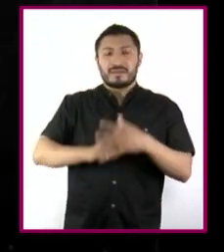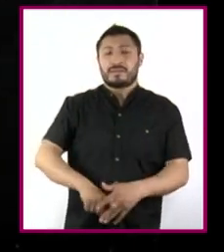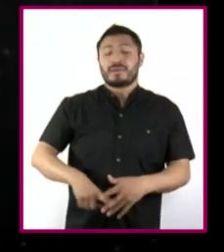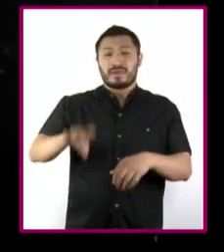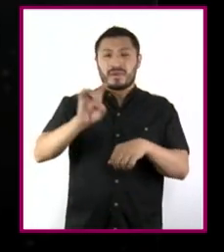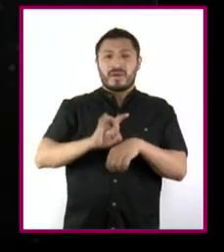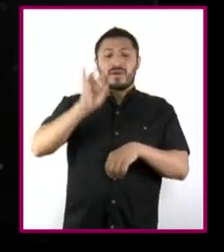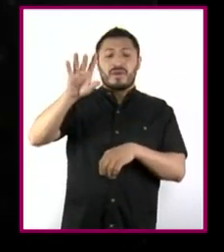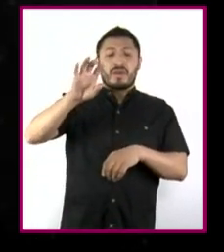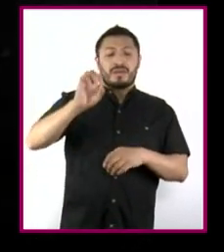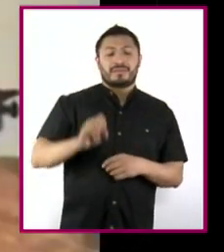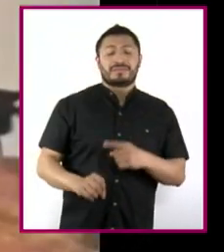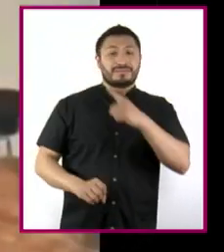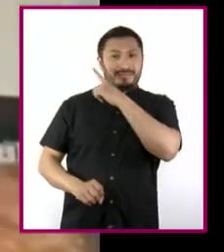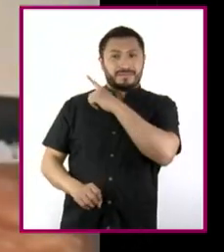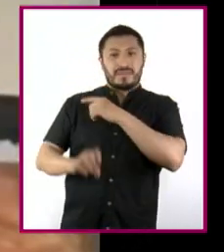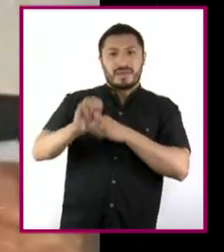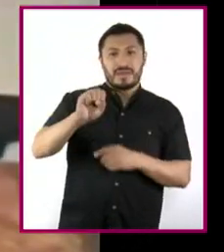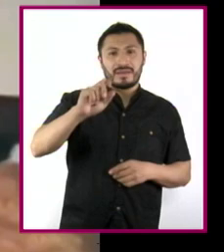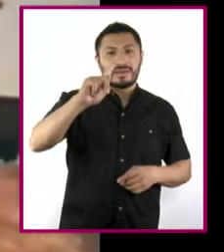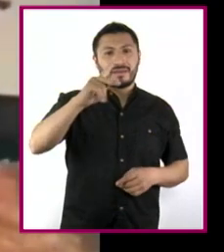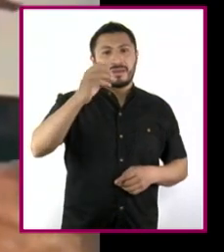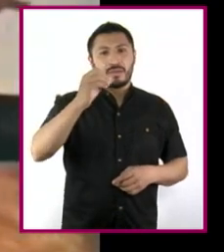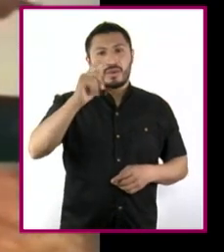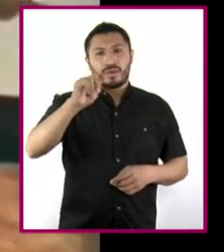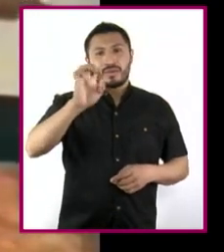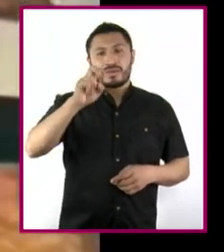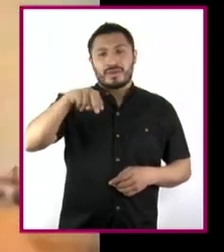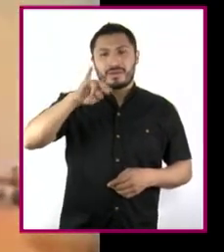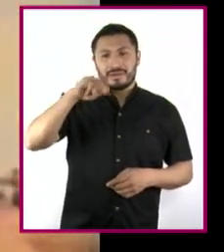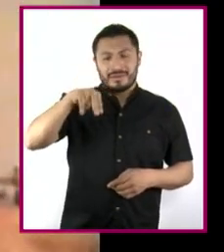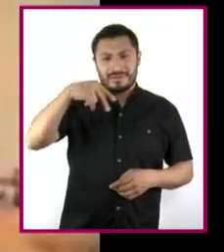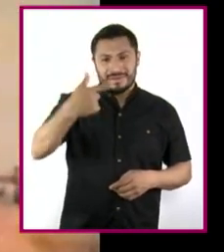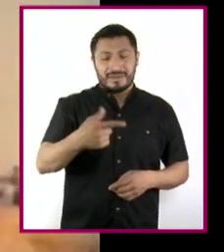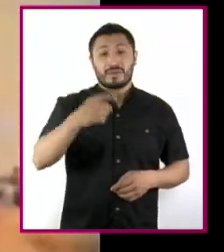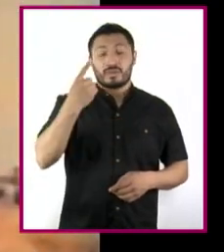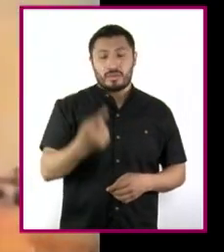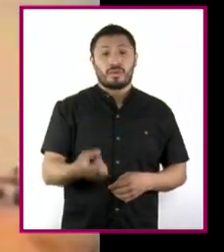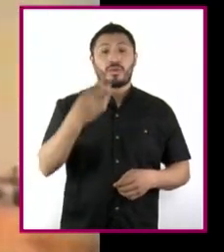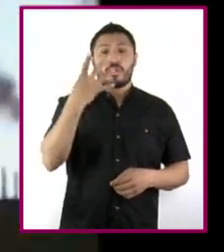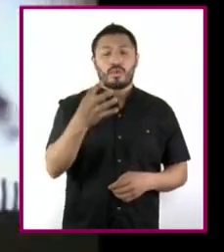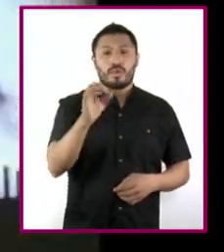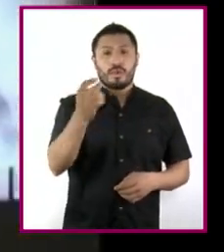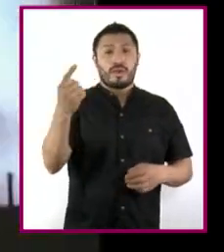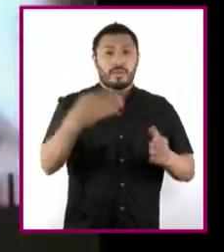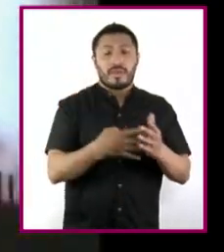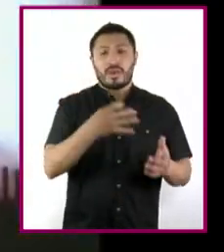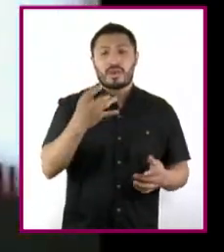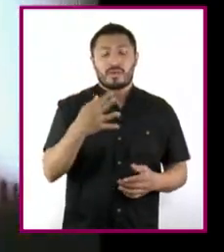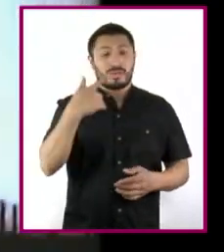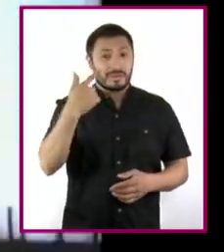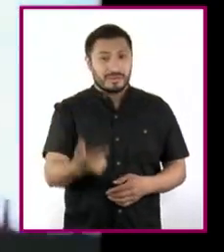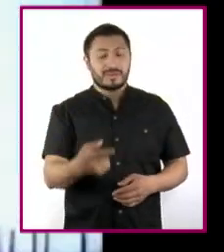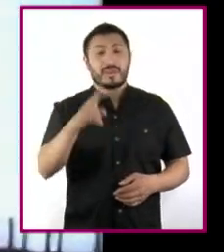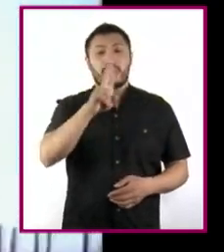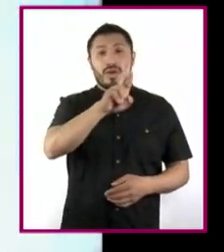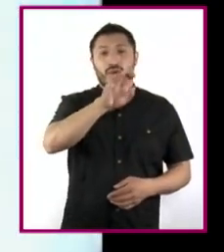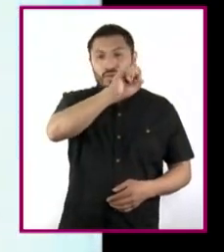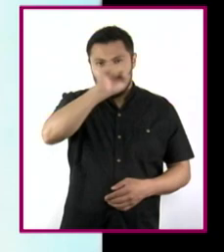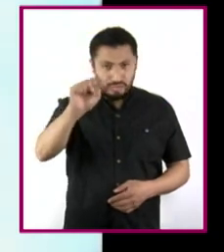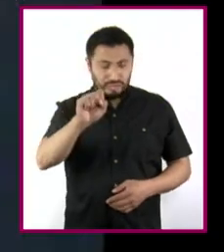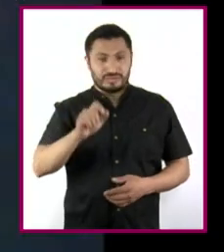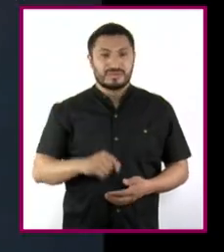del Sputnik 1, el 4 de octubre de 1957, por la Unión